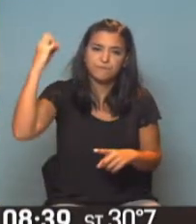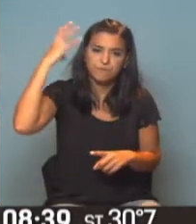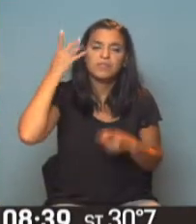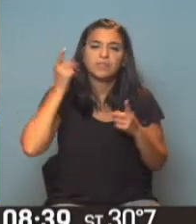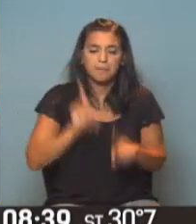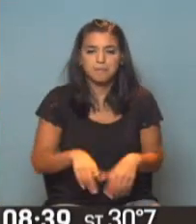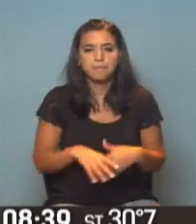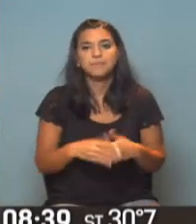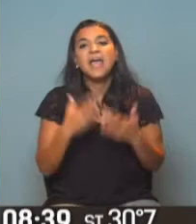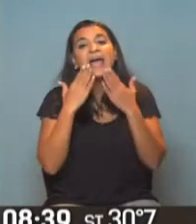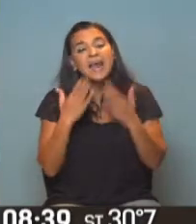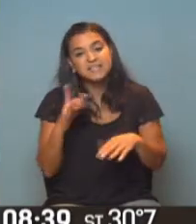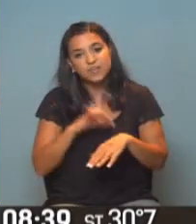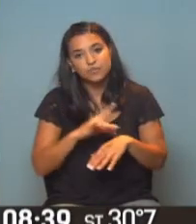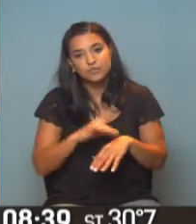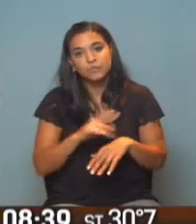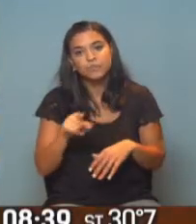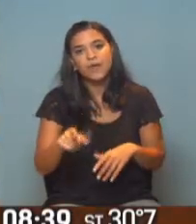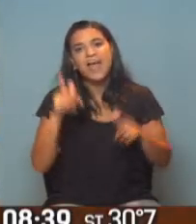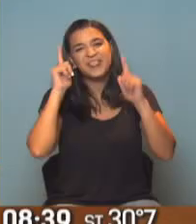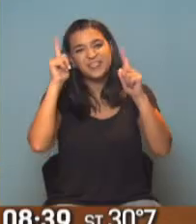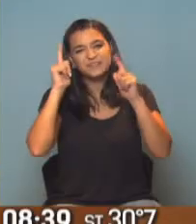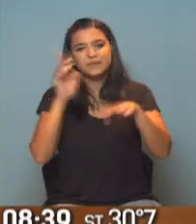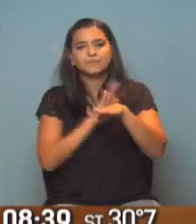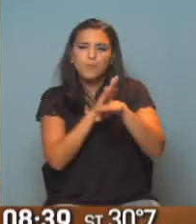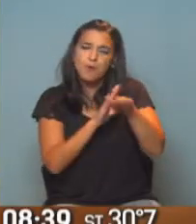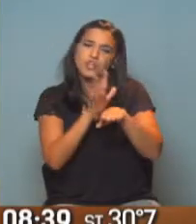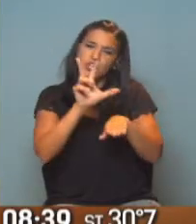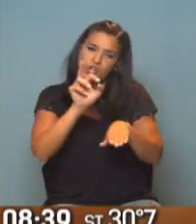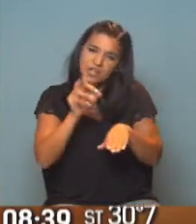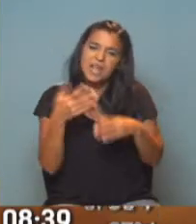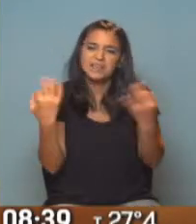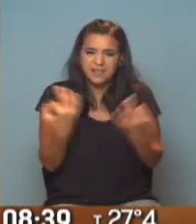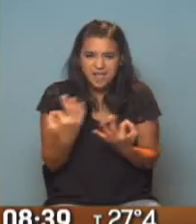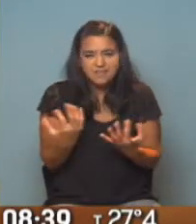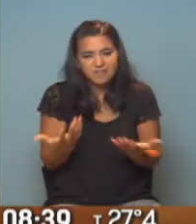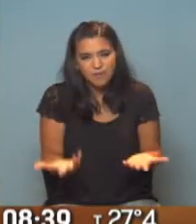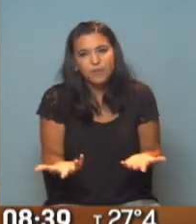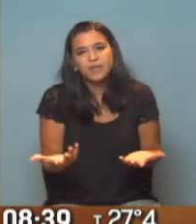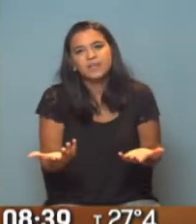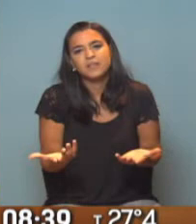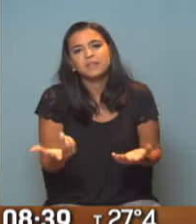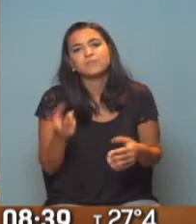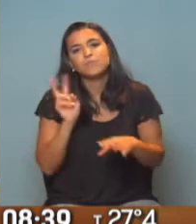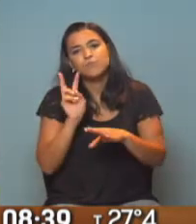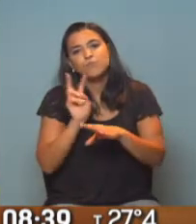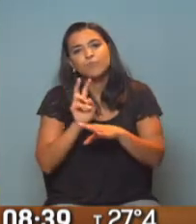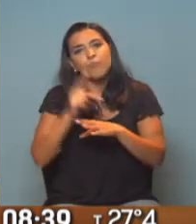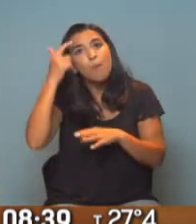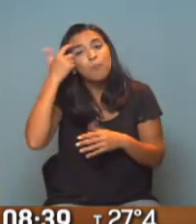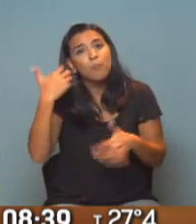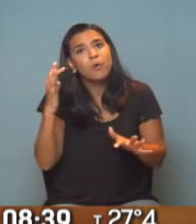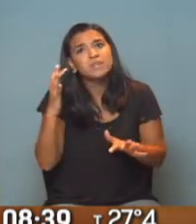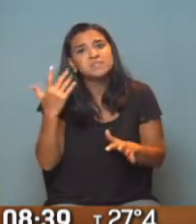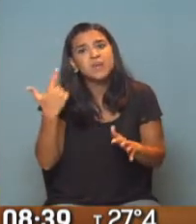doctor muchas gracias a pasar bien un protector 30 la vas a pasar genial y de paso te sacas de la cabeza esa posibilidad